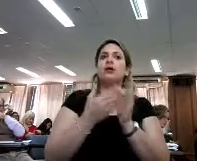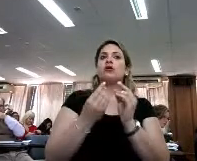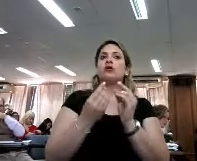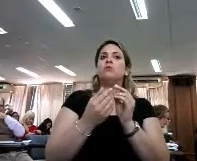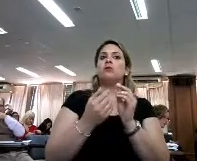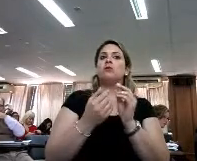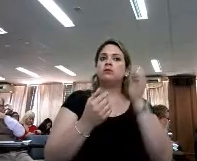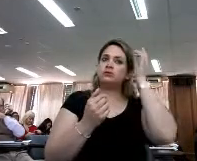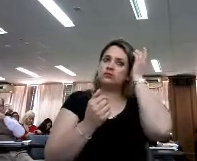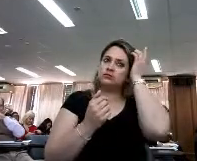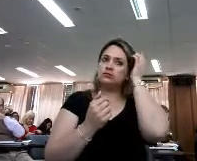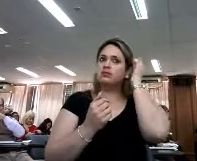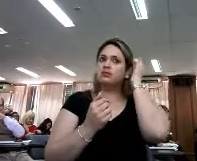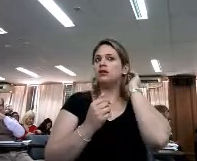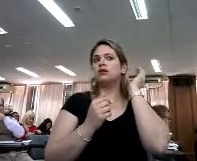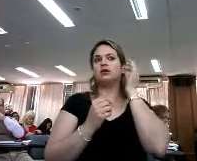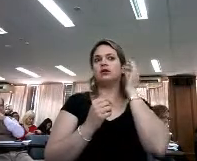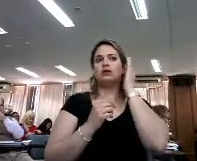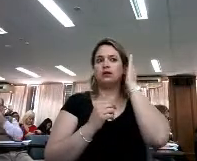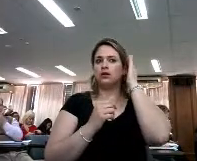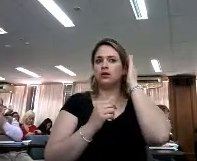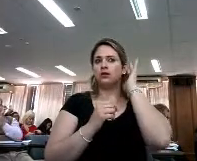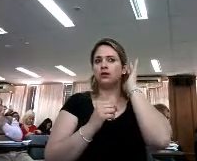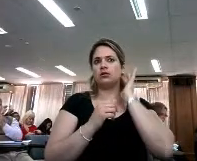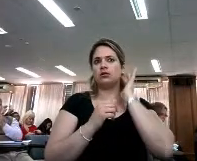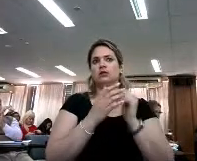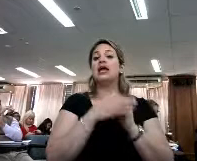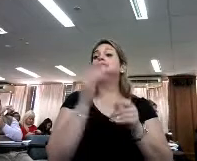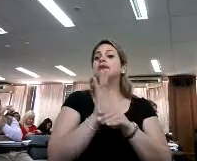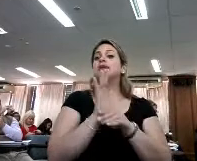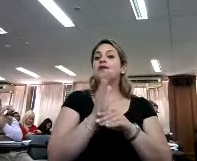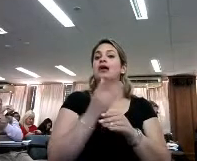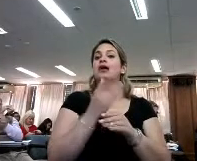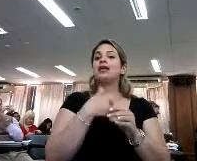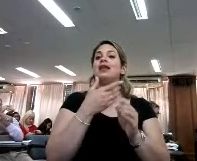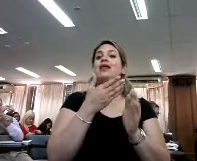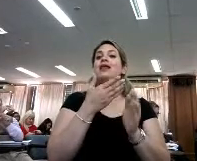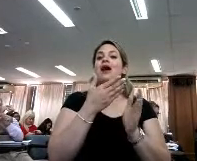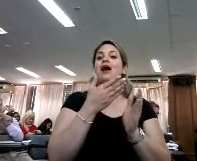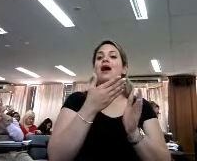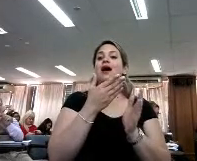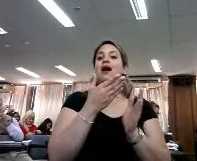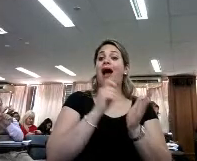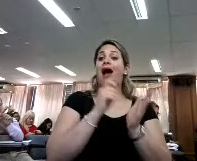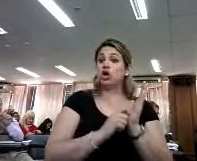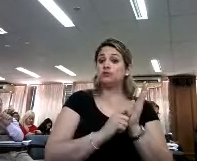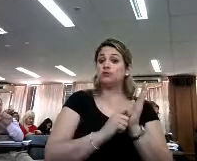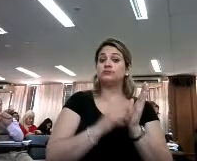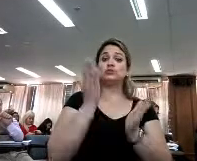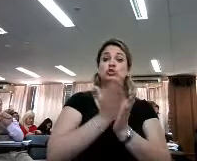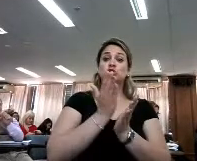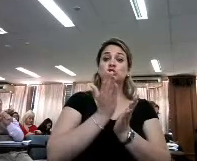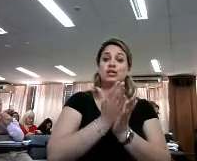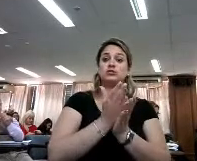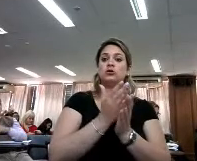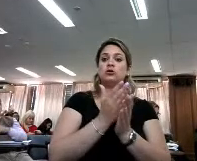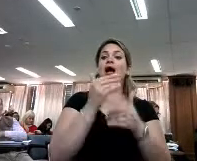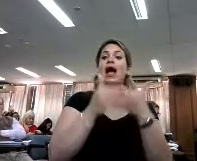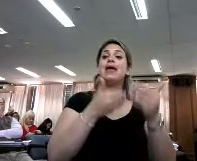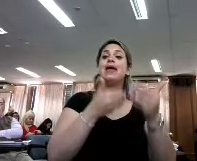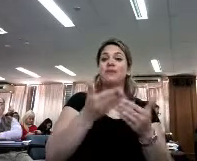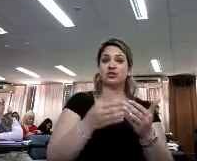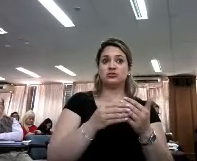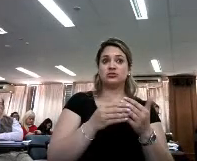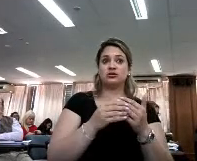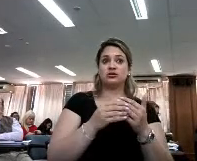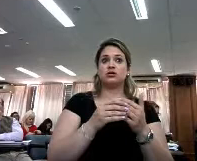que el Journal de Savants es que el autor cede esos derechos, pero sin un derecho a explotación. Y la